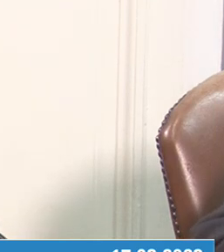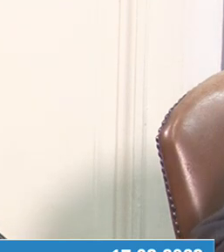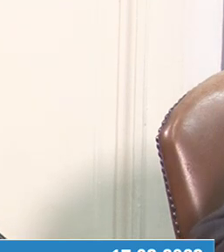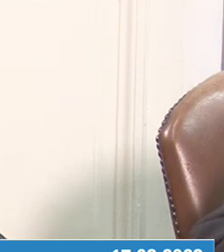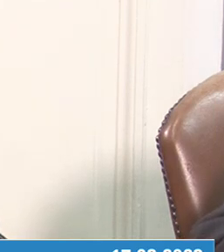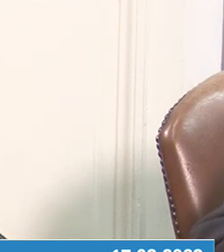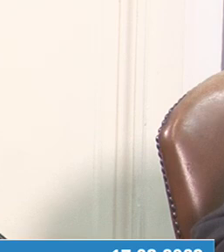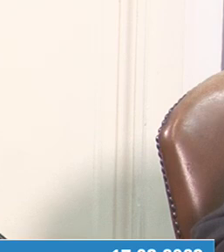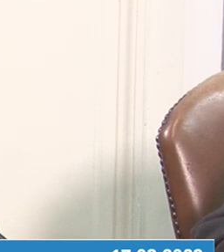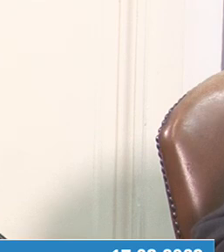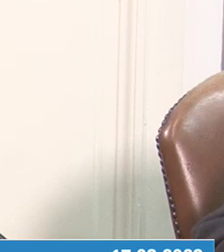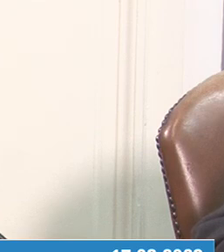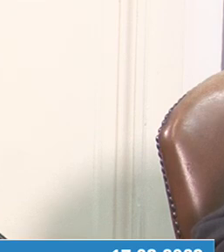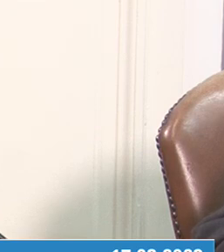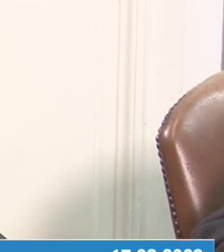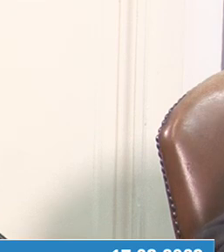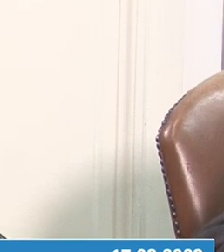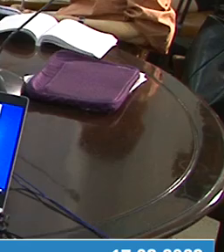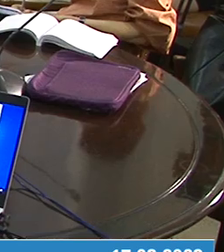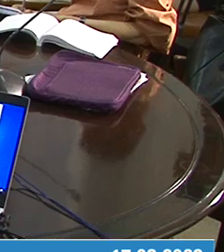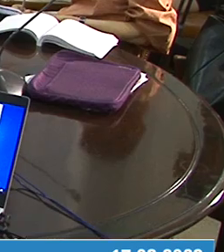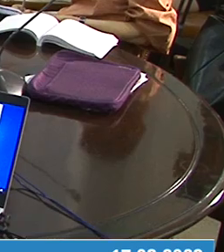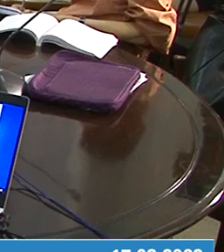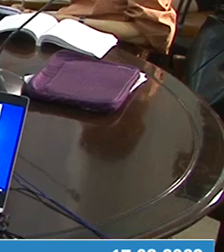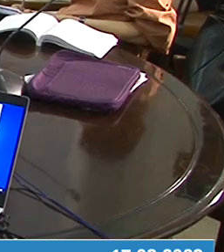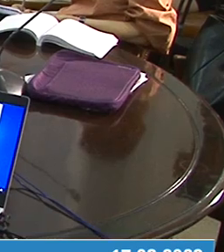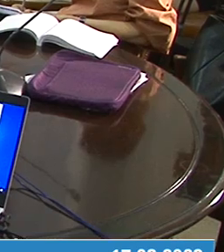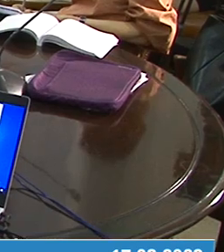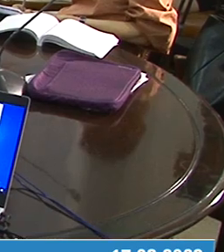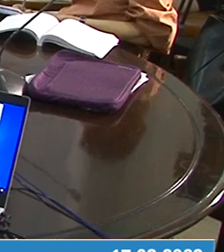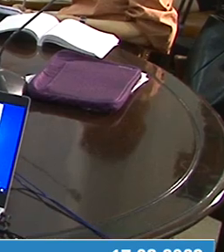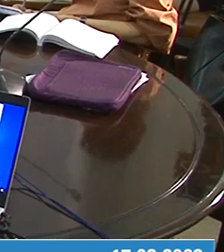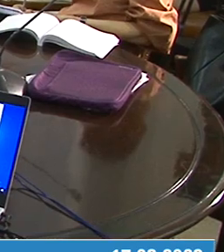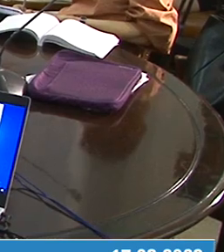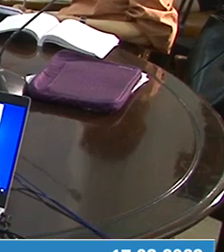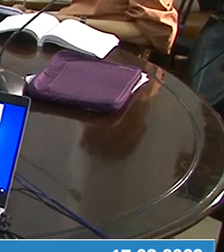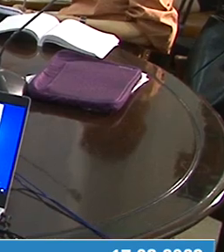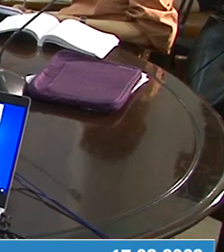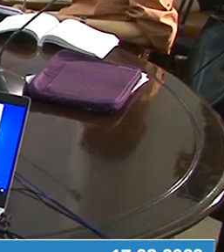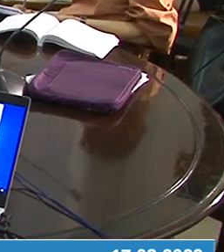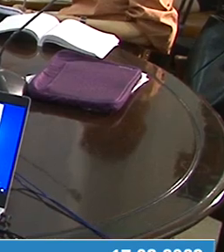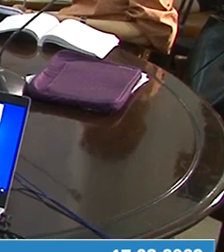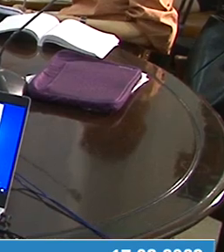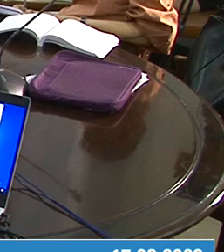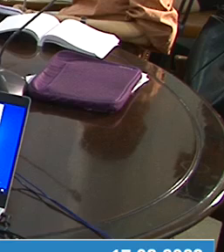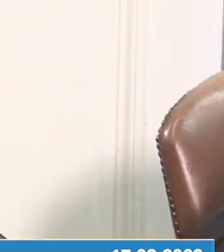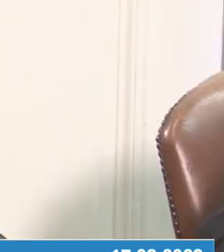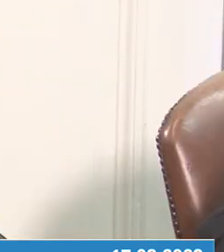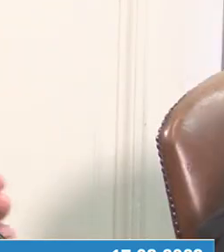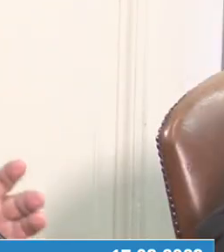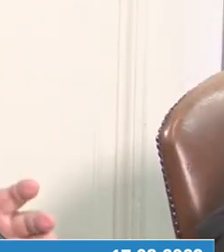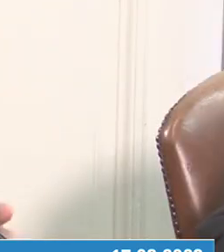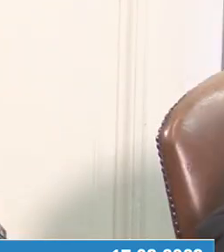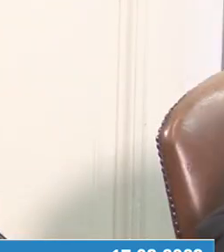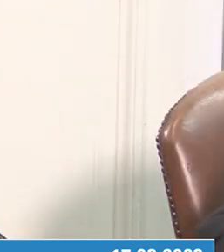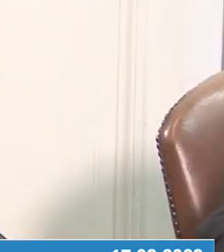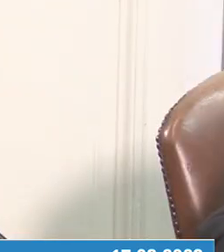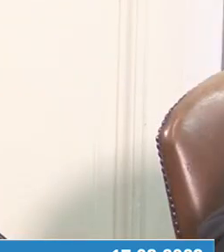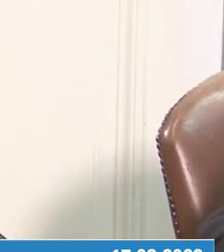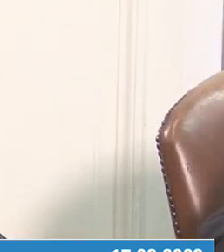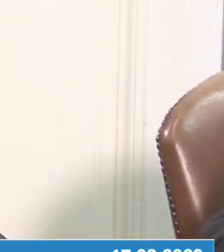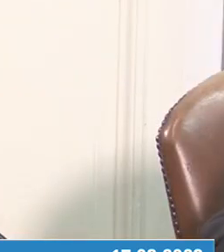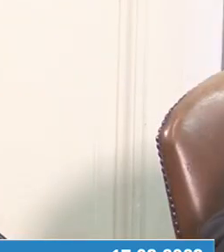Situados en ese lugar, porque son el cimiento, la base, y por eso yo personalmente